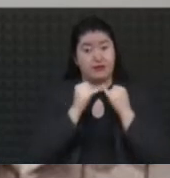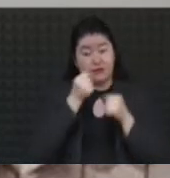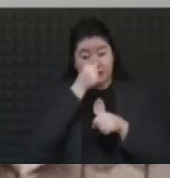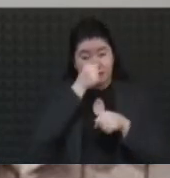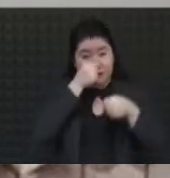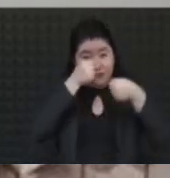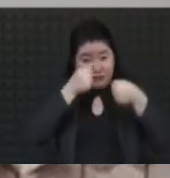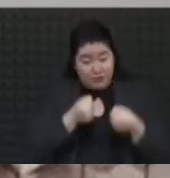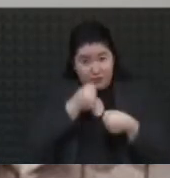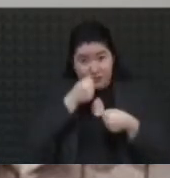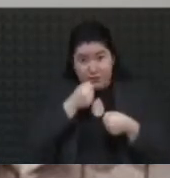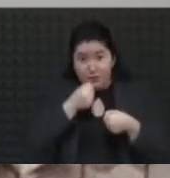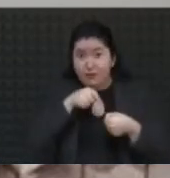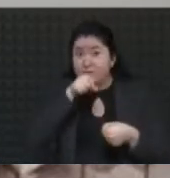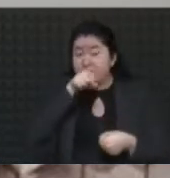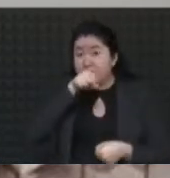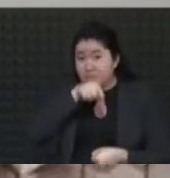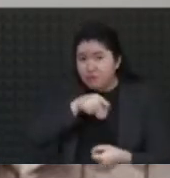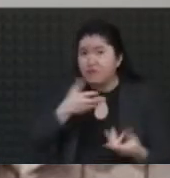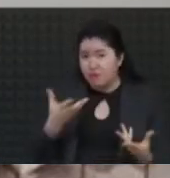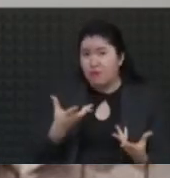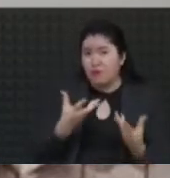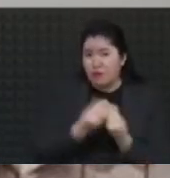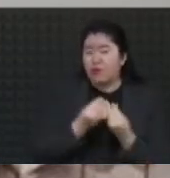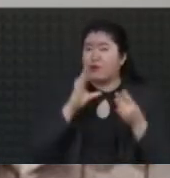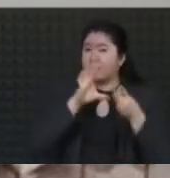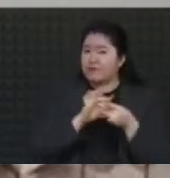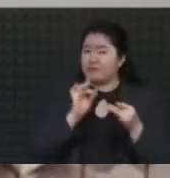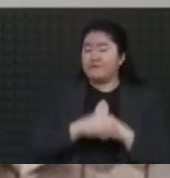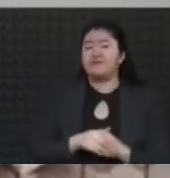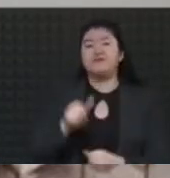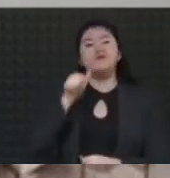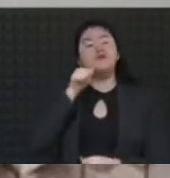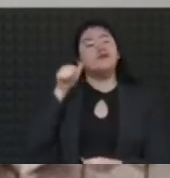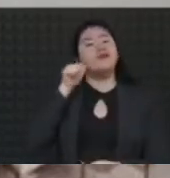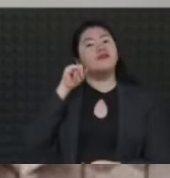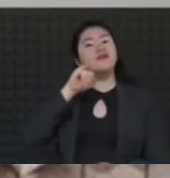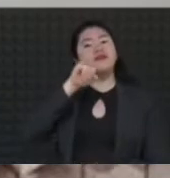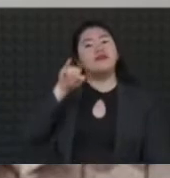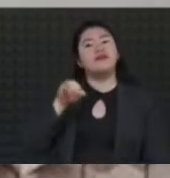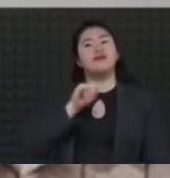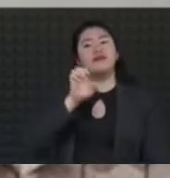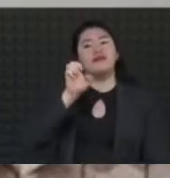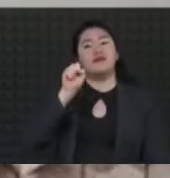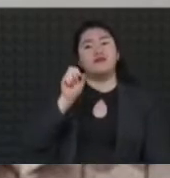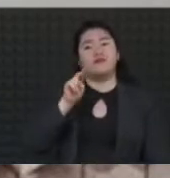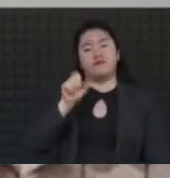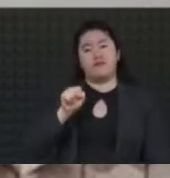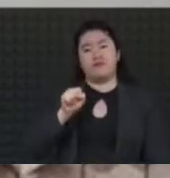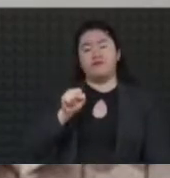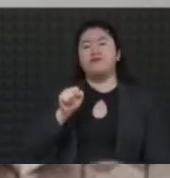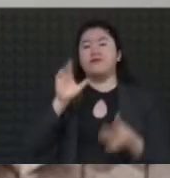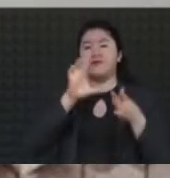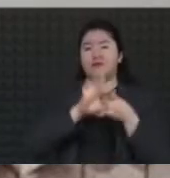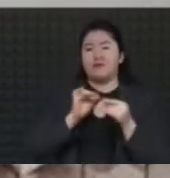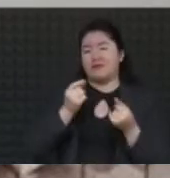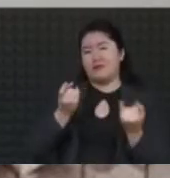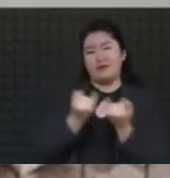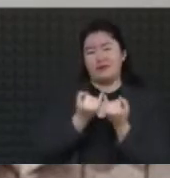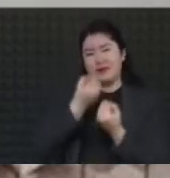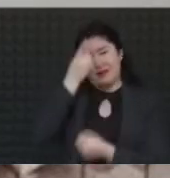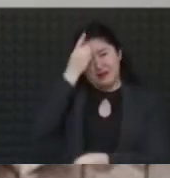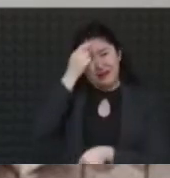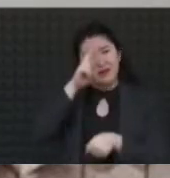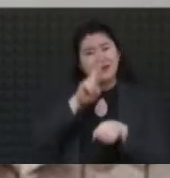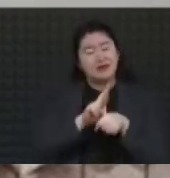hay algo muy importante porque ayer me lo explicaba Jesús y el director del Instituto de Seguridad de las